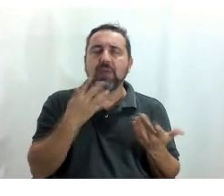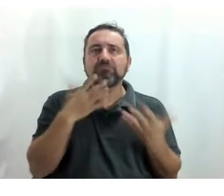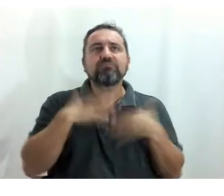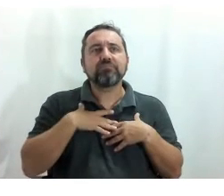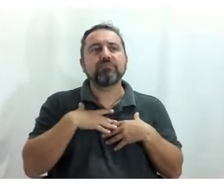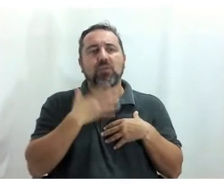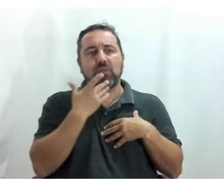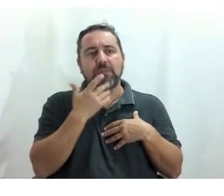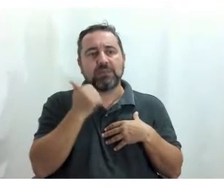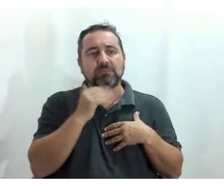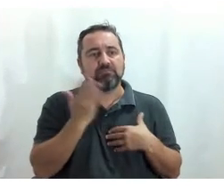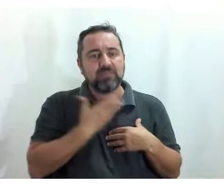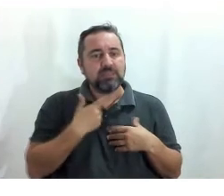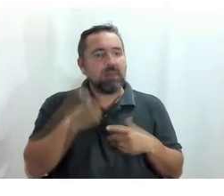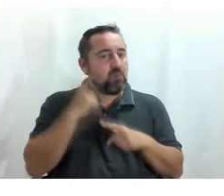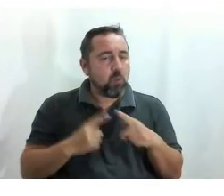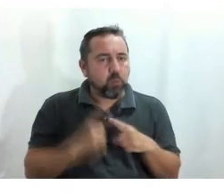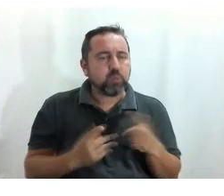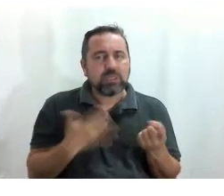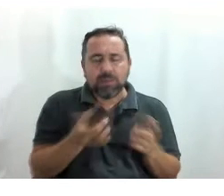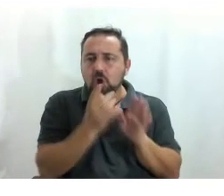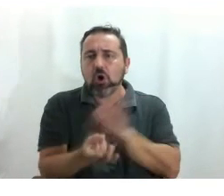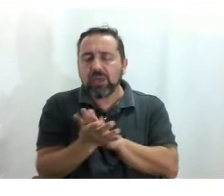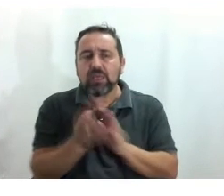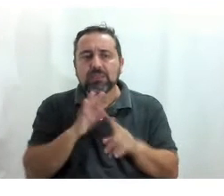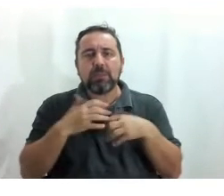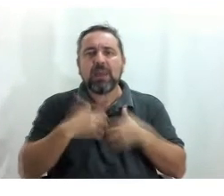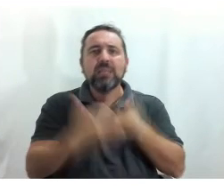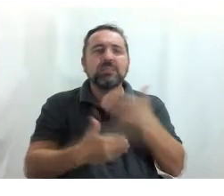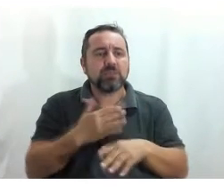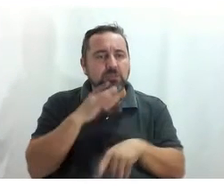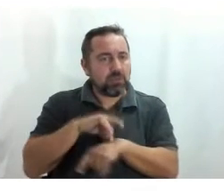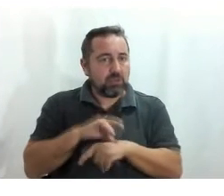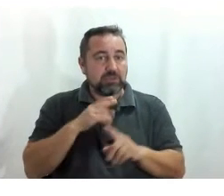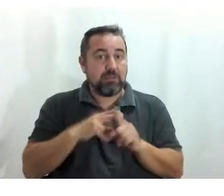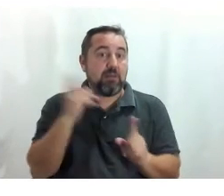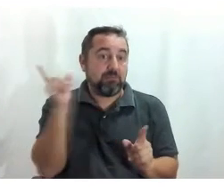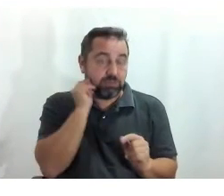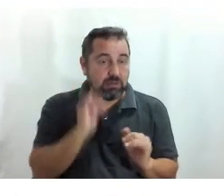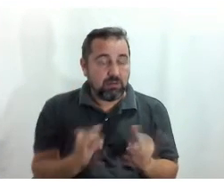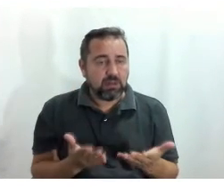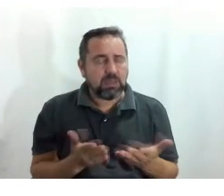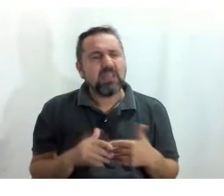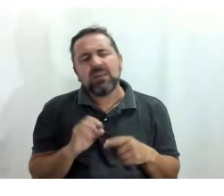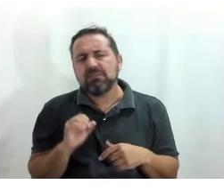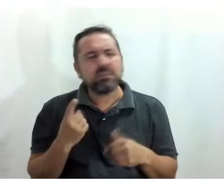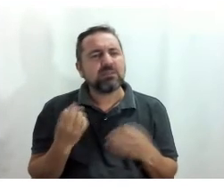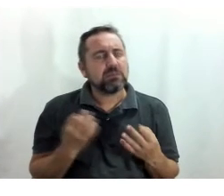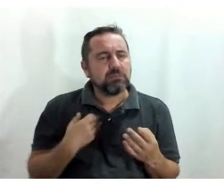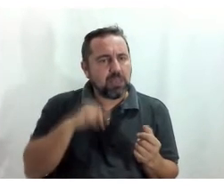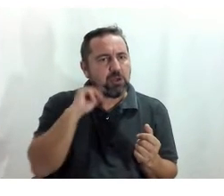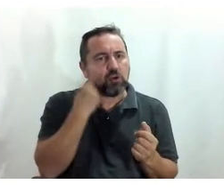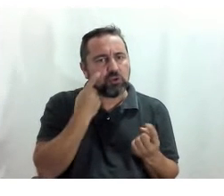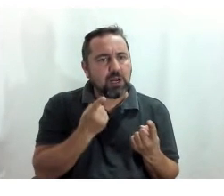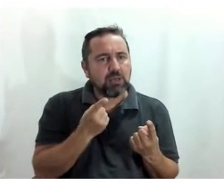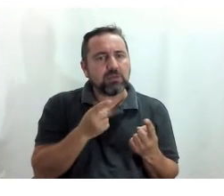el origen de la hipoacusia, cuáles son los mecanismos patológicos que llevan a la pérdida auditiva y sobre todo para encontrar